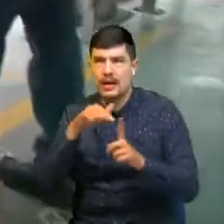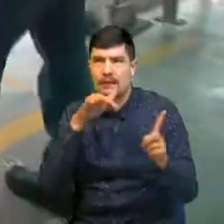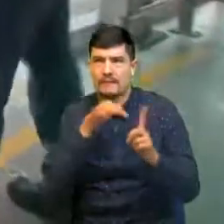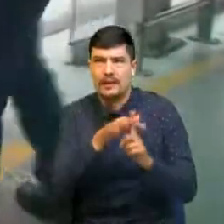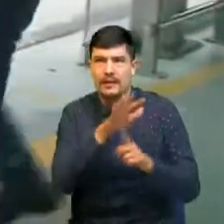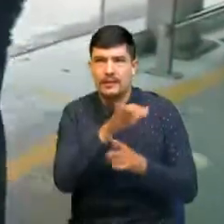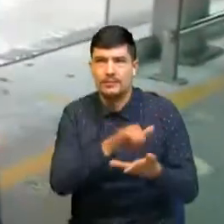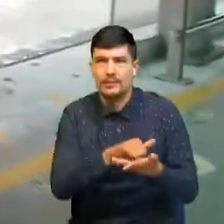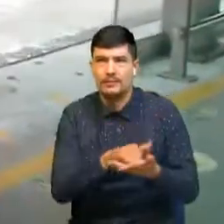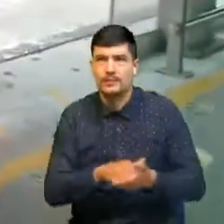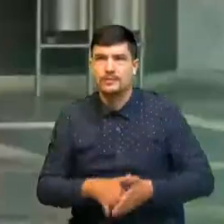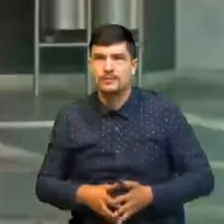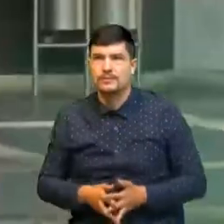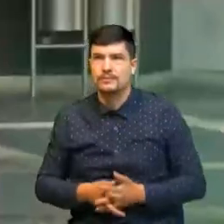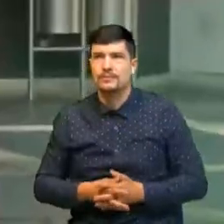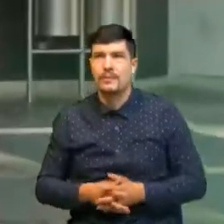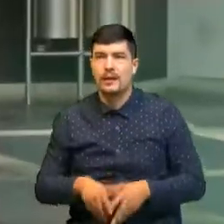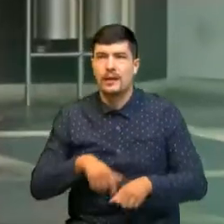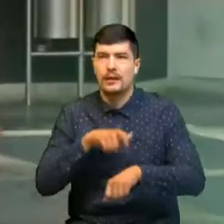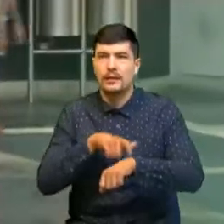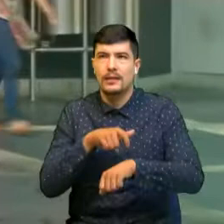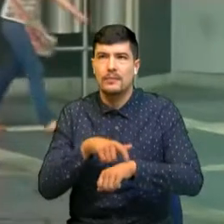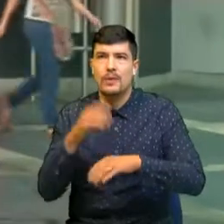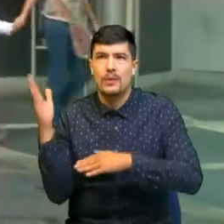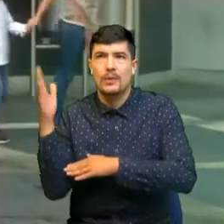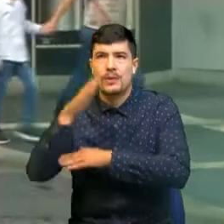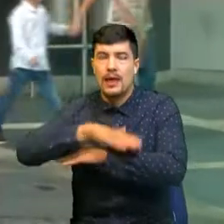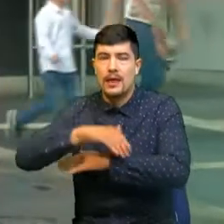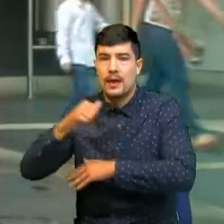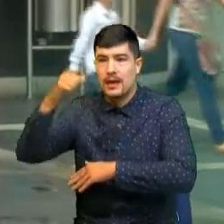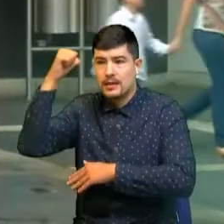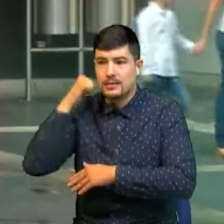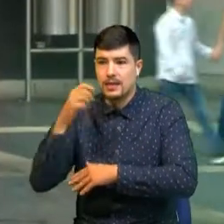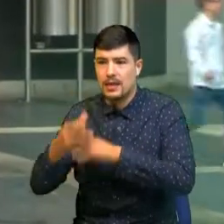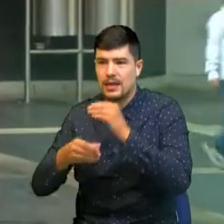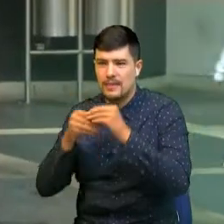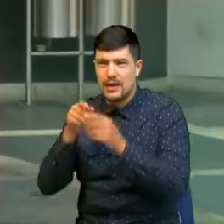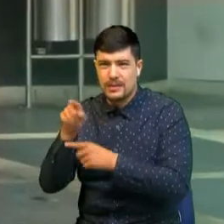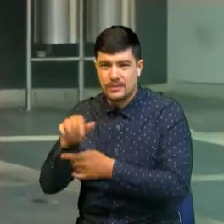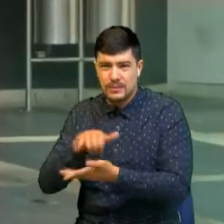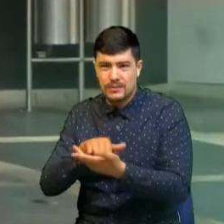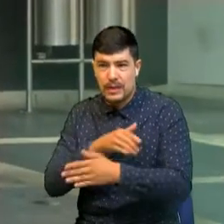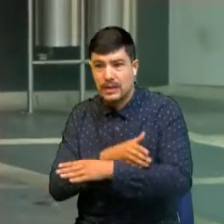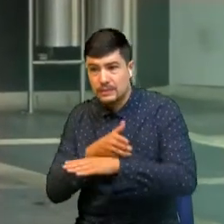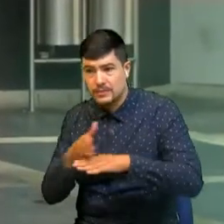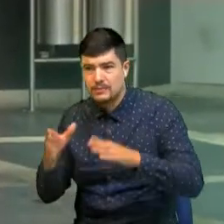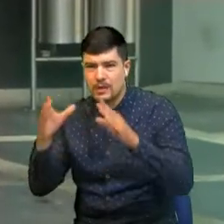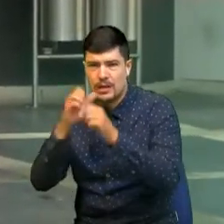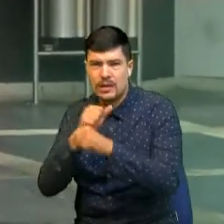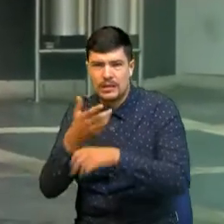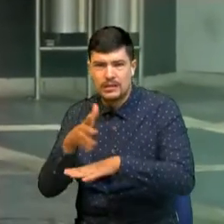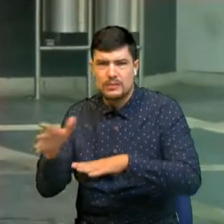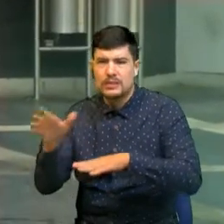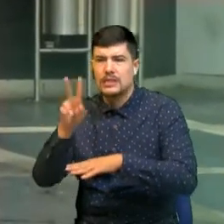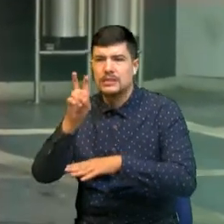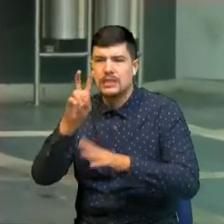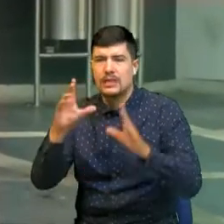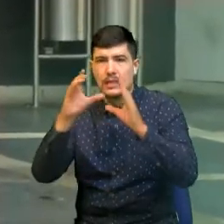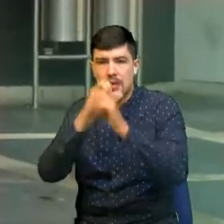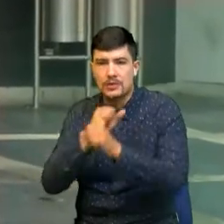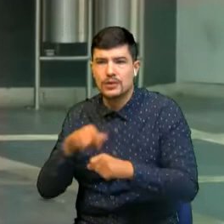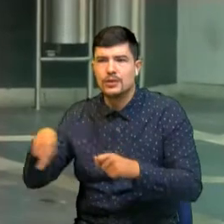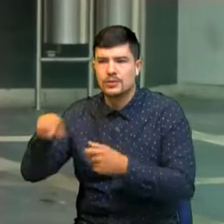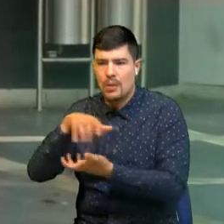varias de estas centrales en la jornada del día de ayer y más en la jornada después de la jornada en las horas de la noche después de las siete de la noche se